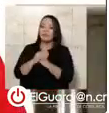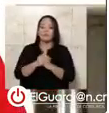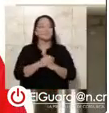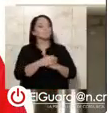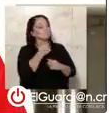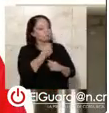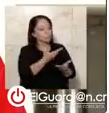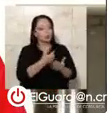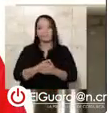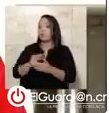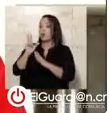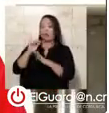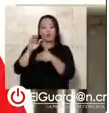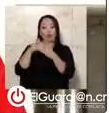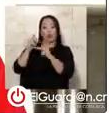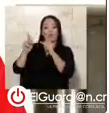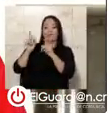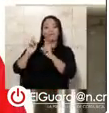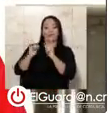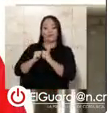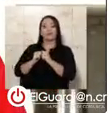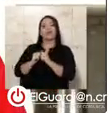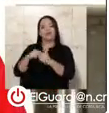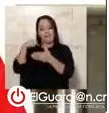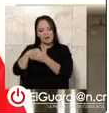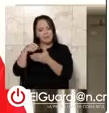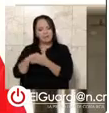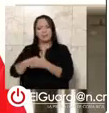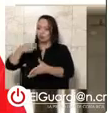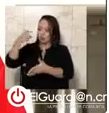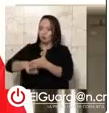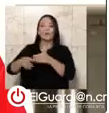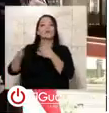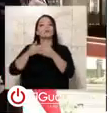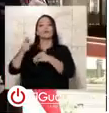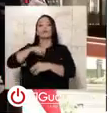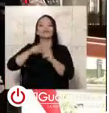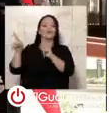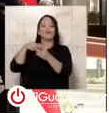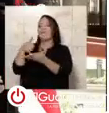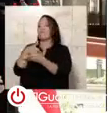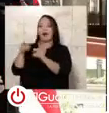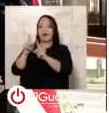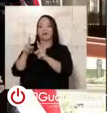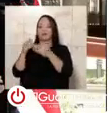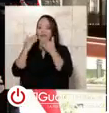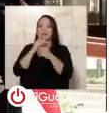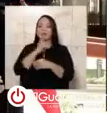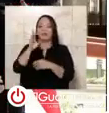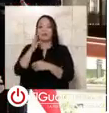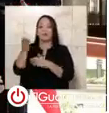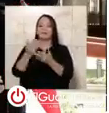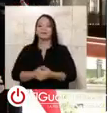todo está color de rosa, la batalla es dura, pero nosotros no aflojamos. Así es. Muchas gracias, que Dios los